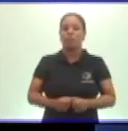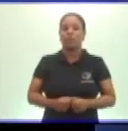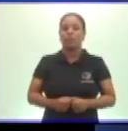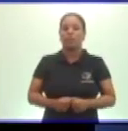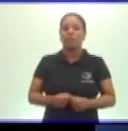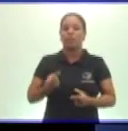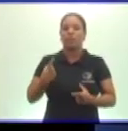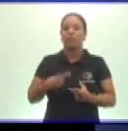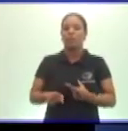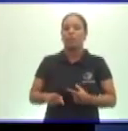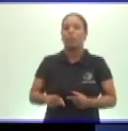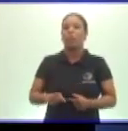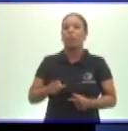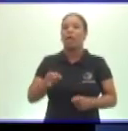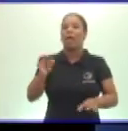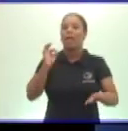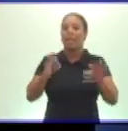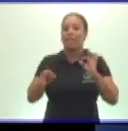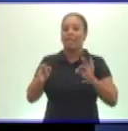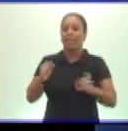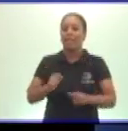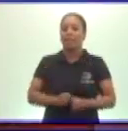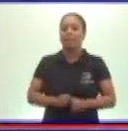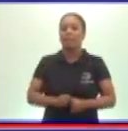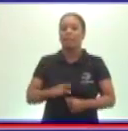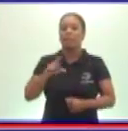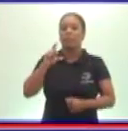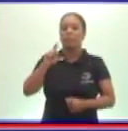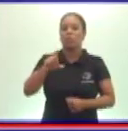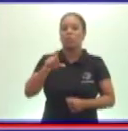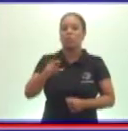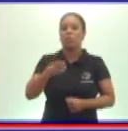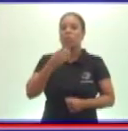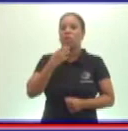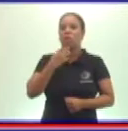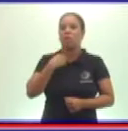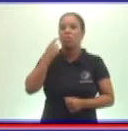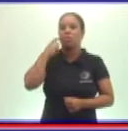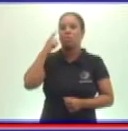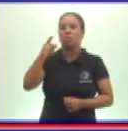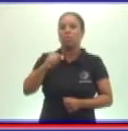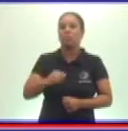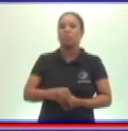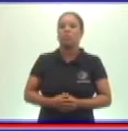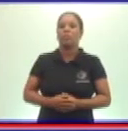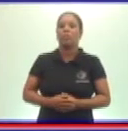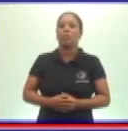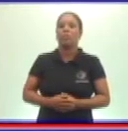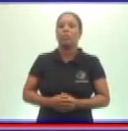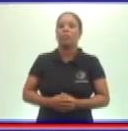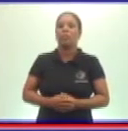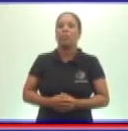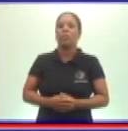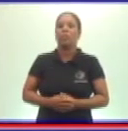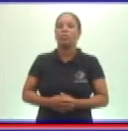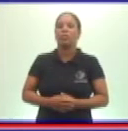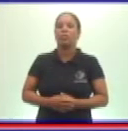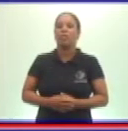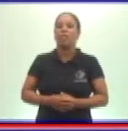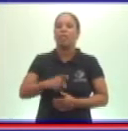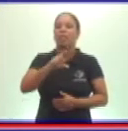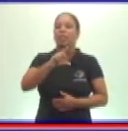otro elemento son que si los conceptos, tal como aparecen en la diapo, son representaciones, la